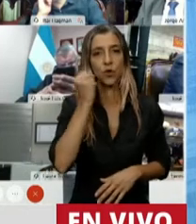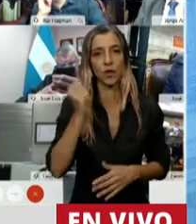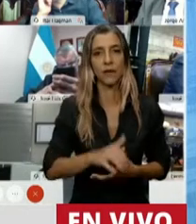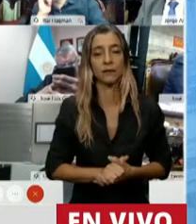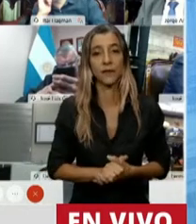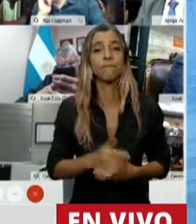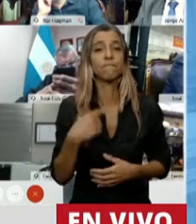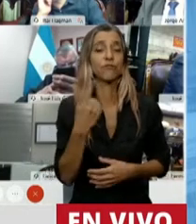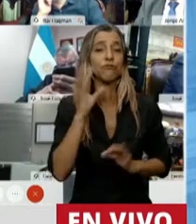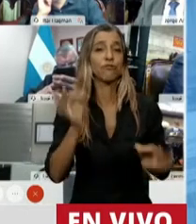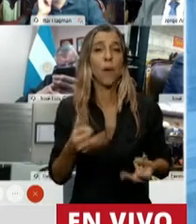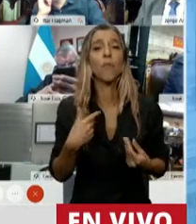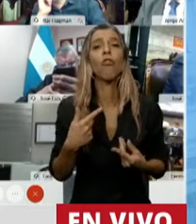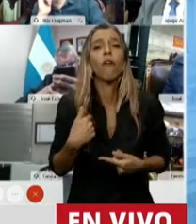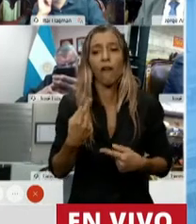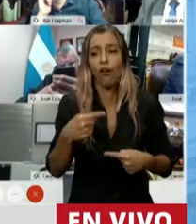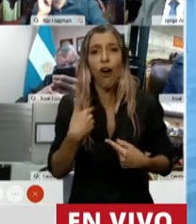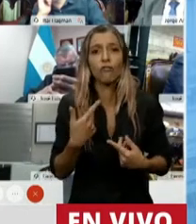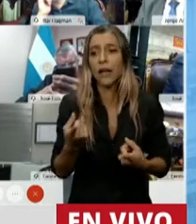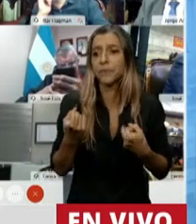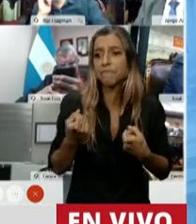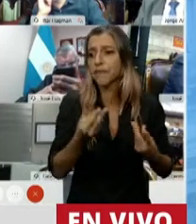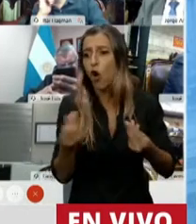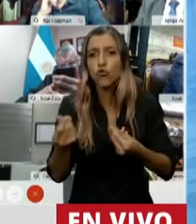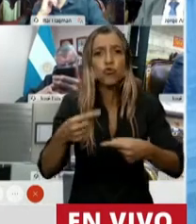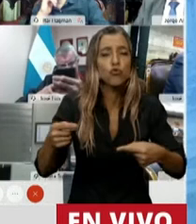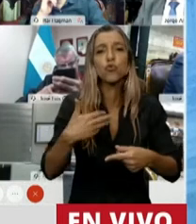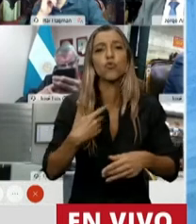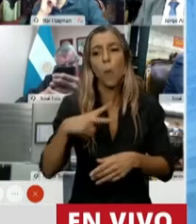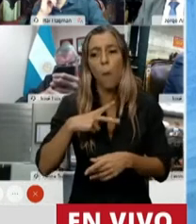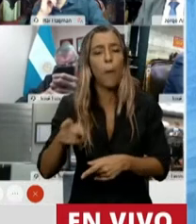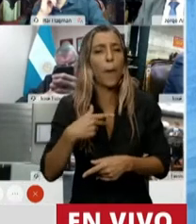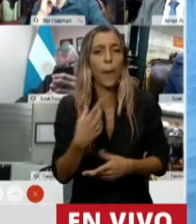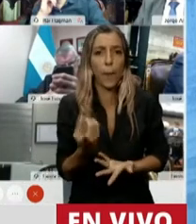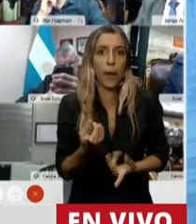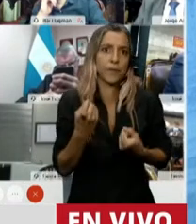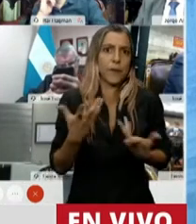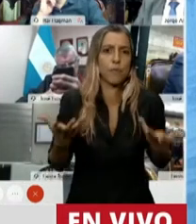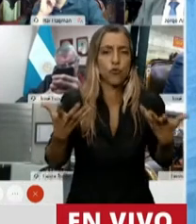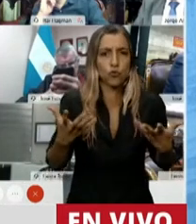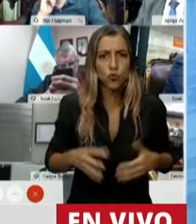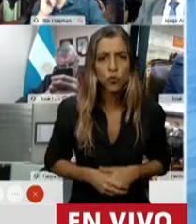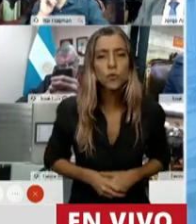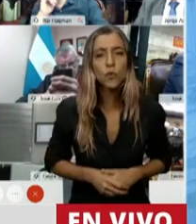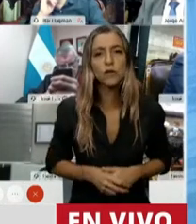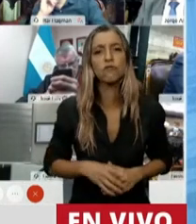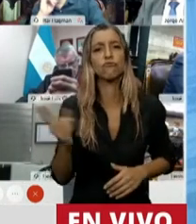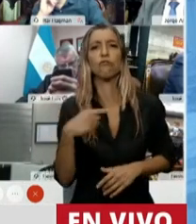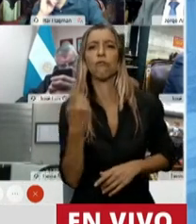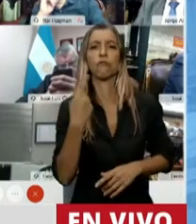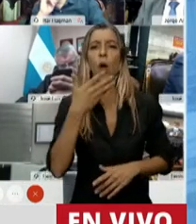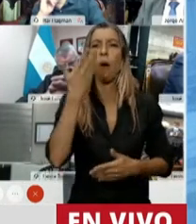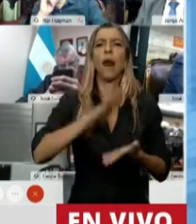consumo privado. Por eso es necesario Por eso no es una épica